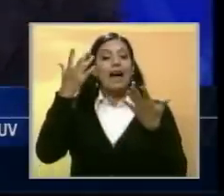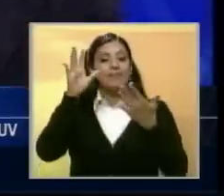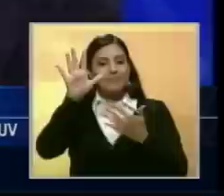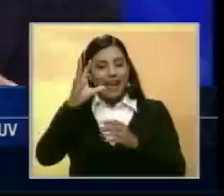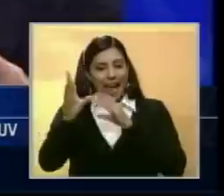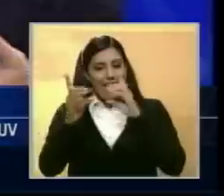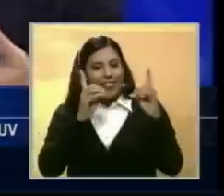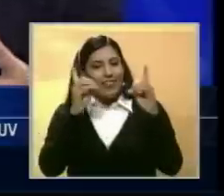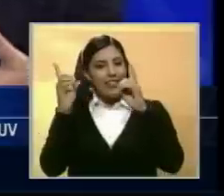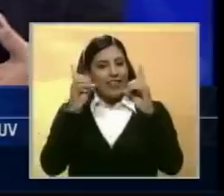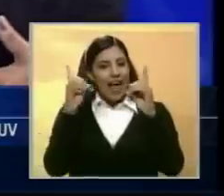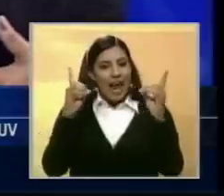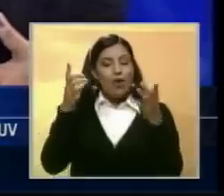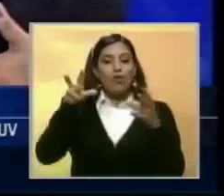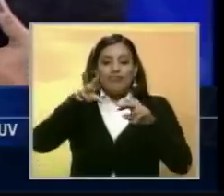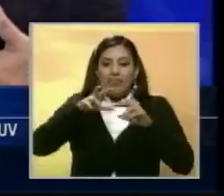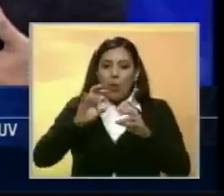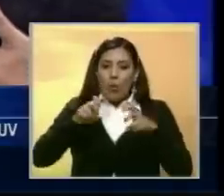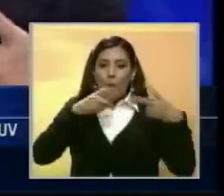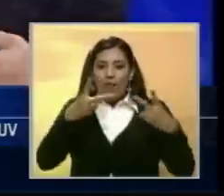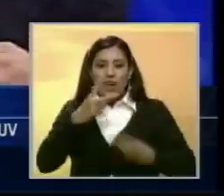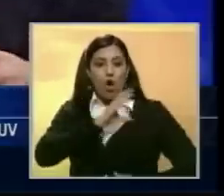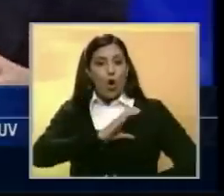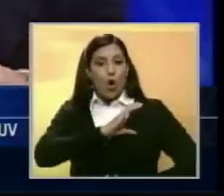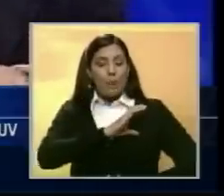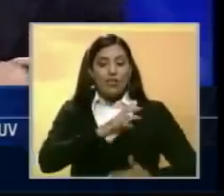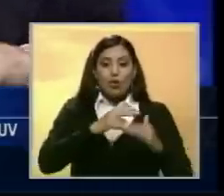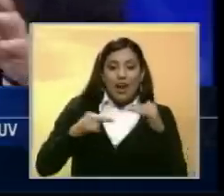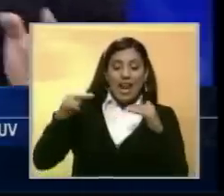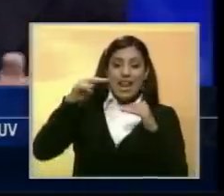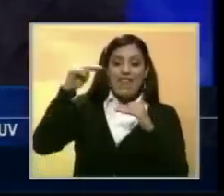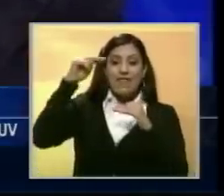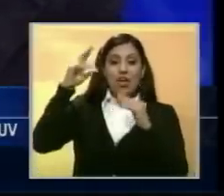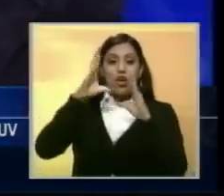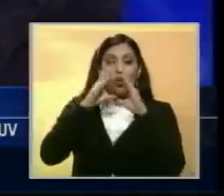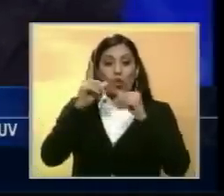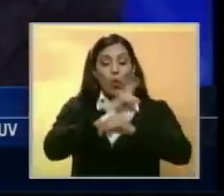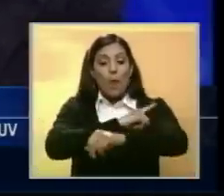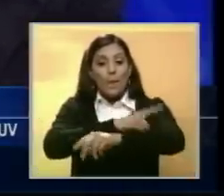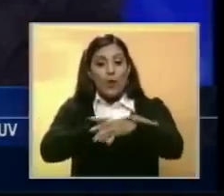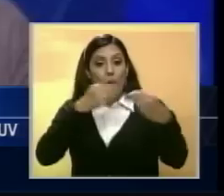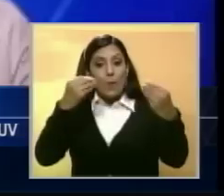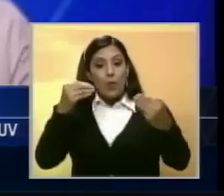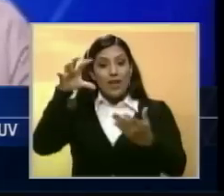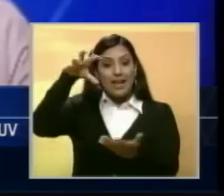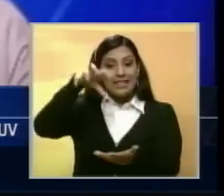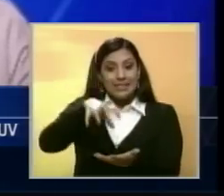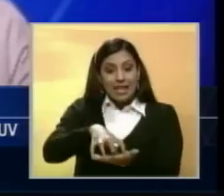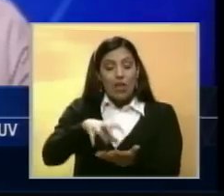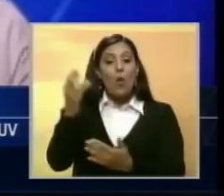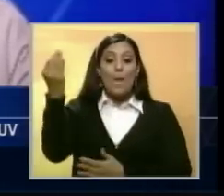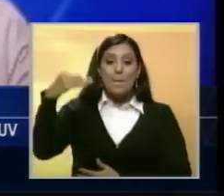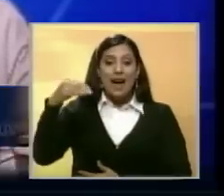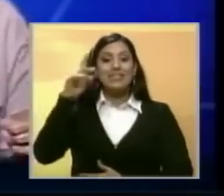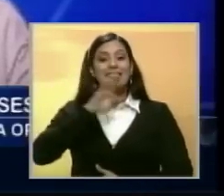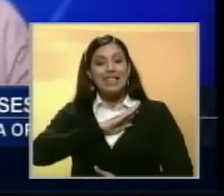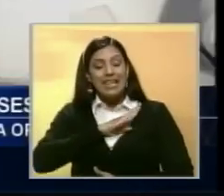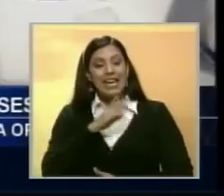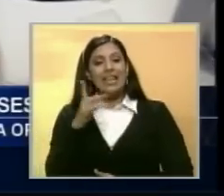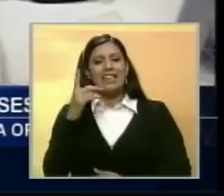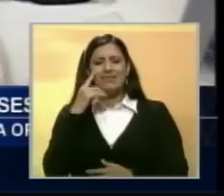el diálogo, establecer una comisión de alto nivel de todos los poderes públicos del Estado. Agregó que han